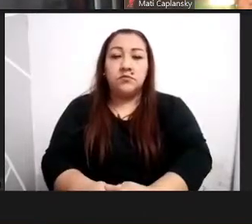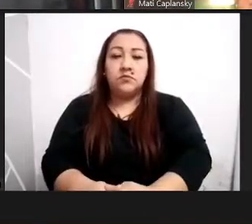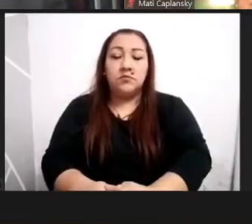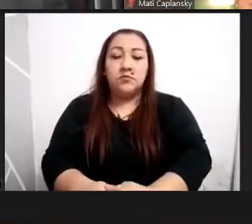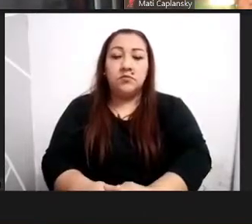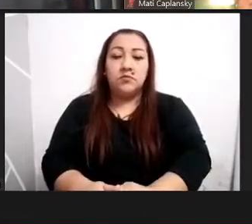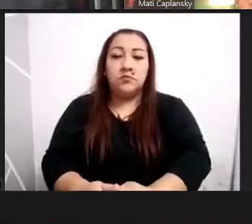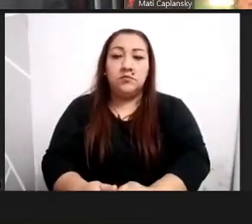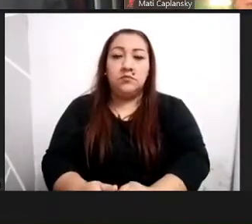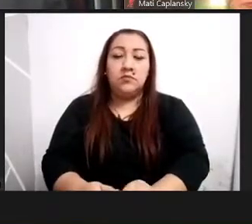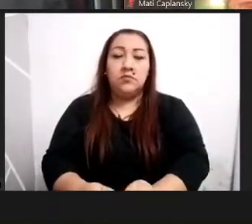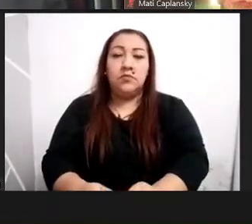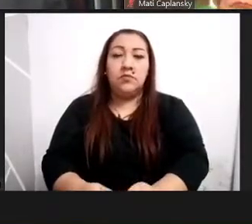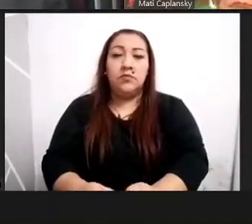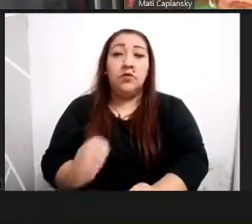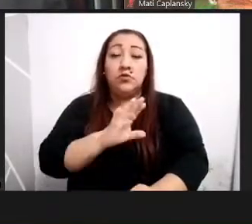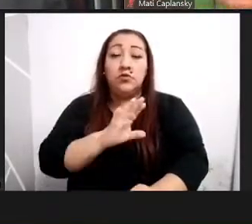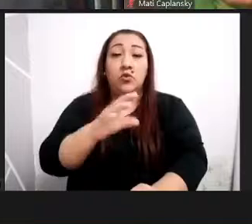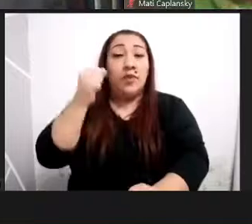por derechos,